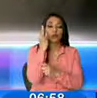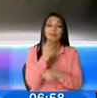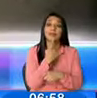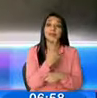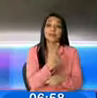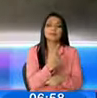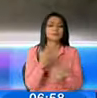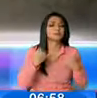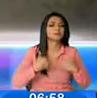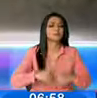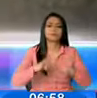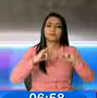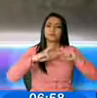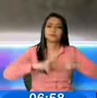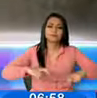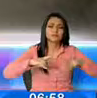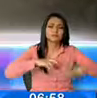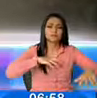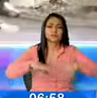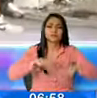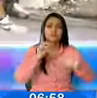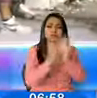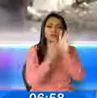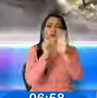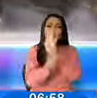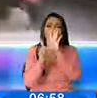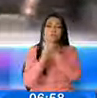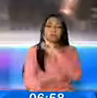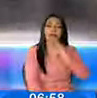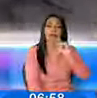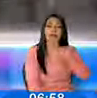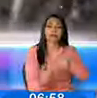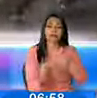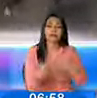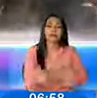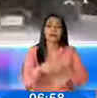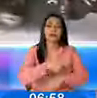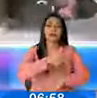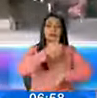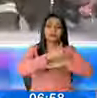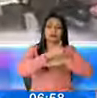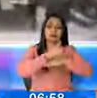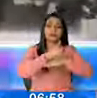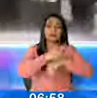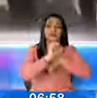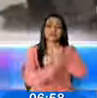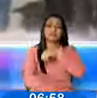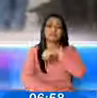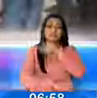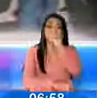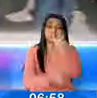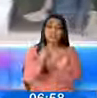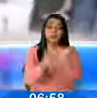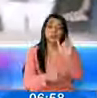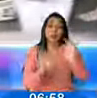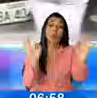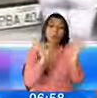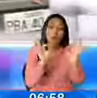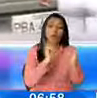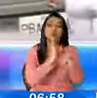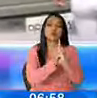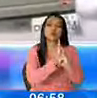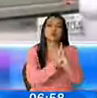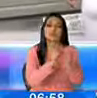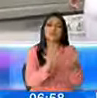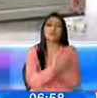mencionan que continuarán con sus acciones de denuncia hasta que las entidades del Estado sancionen a todas las instituciones en las